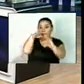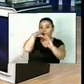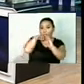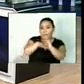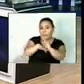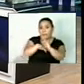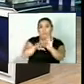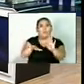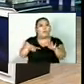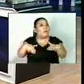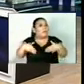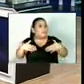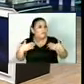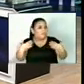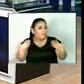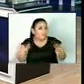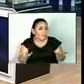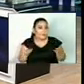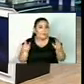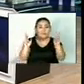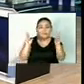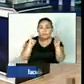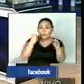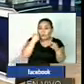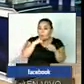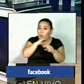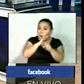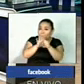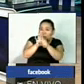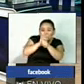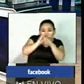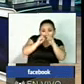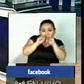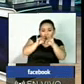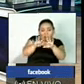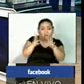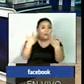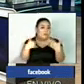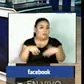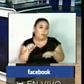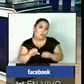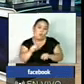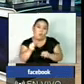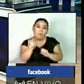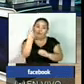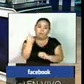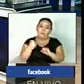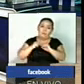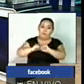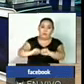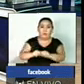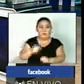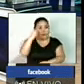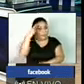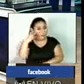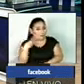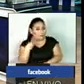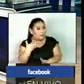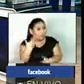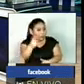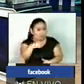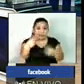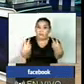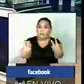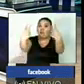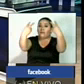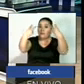y por el avance de un virus que ahora ha causado una muerte más. Así es, así que los invitamos a que se queden